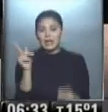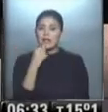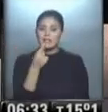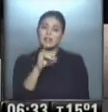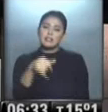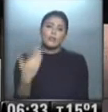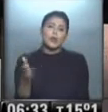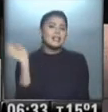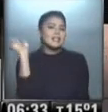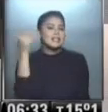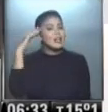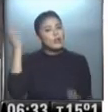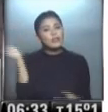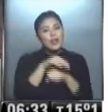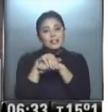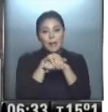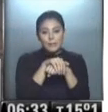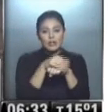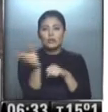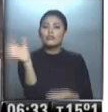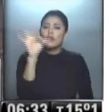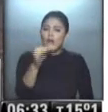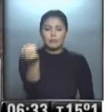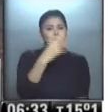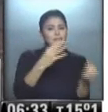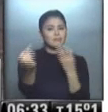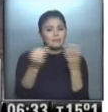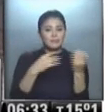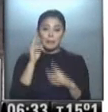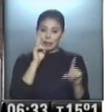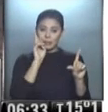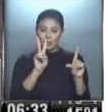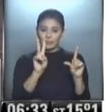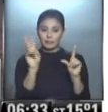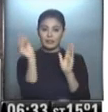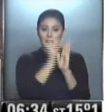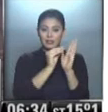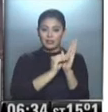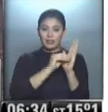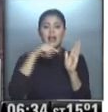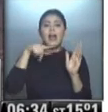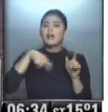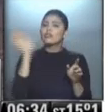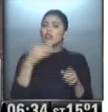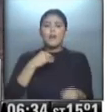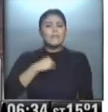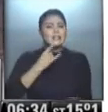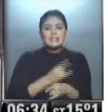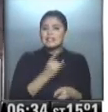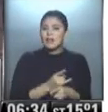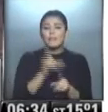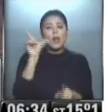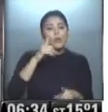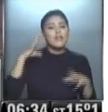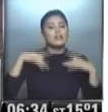Sí, bueno, saludamos entonces a nuestros amigos que nos escriben todos los días. Mira, hasta qué fieles son con vos, Nadia, que el lunes